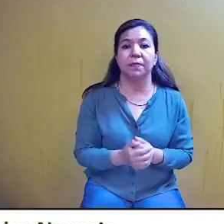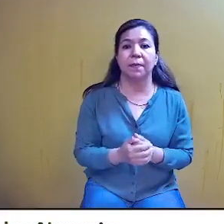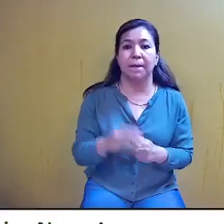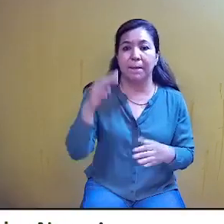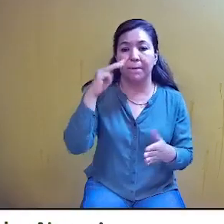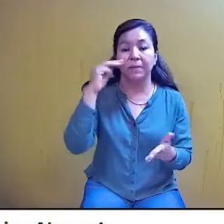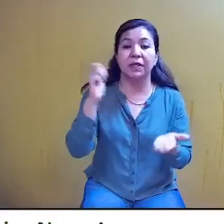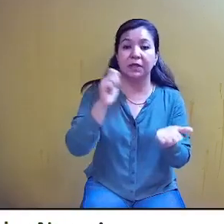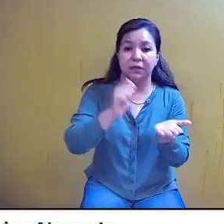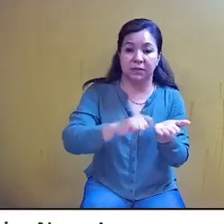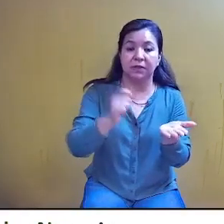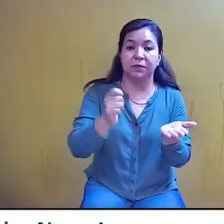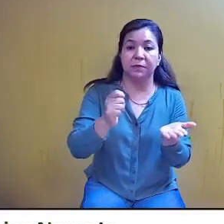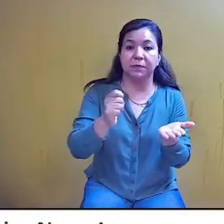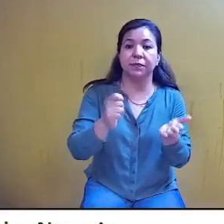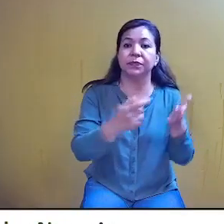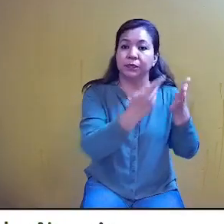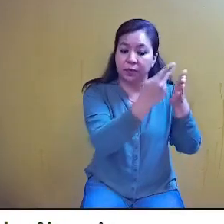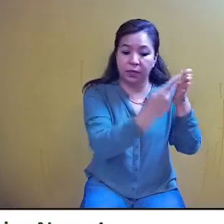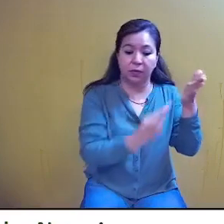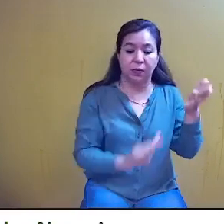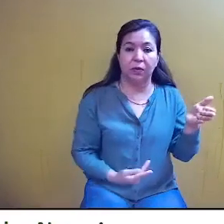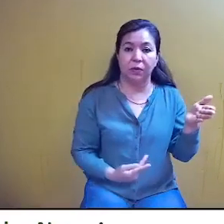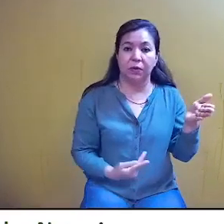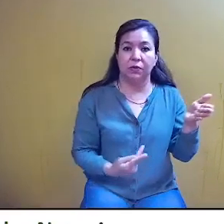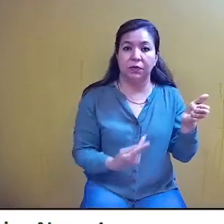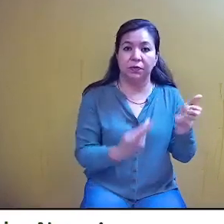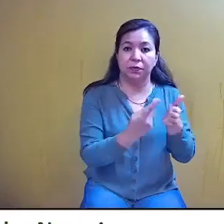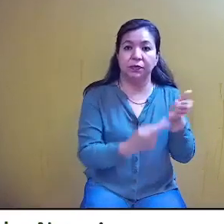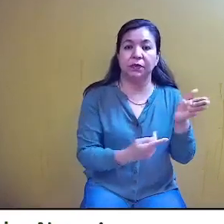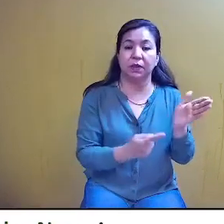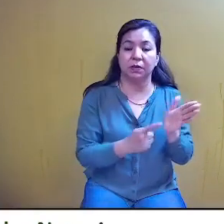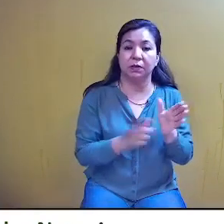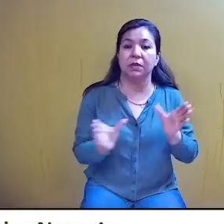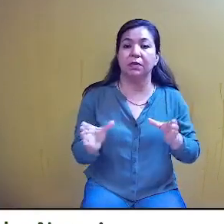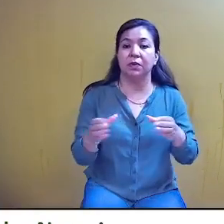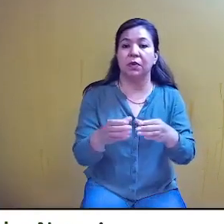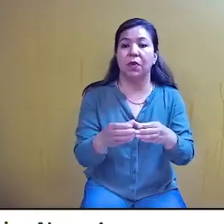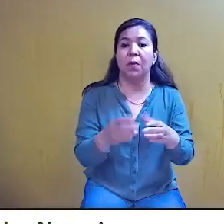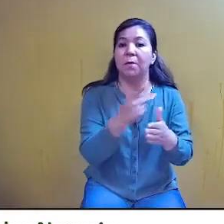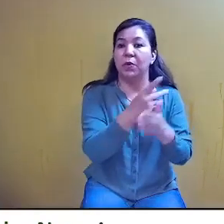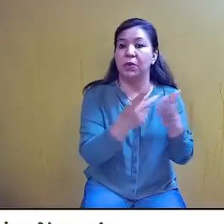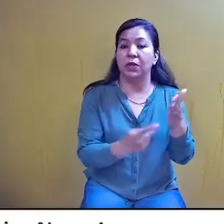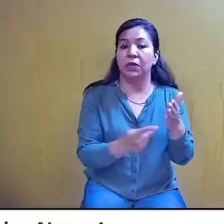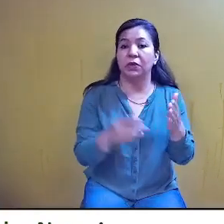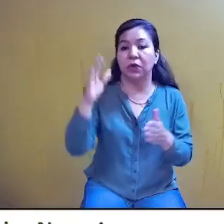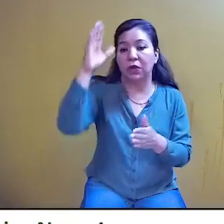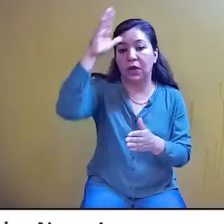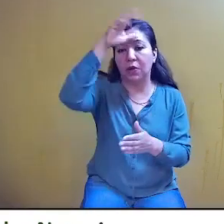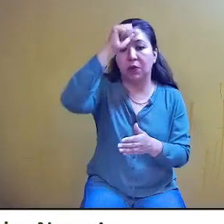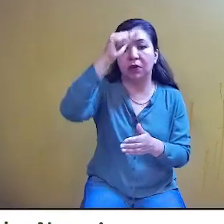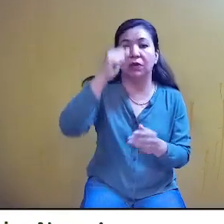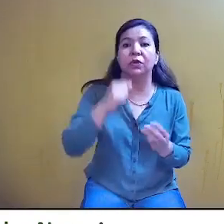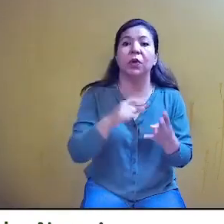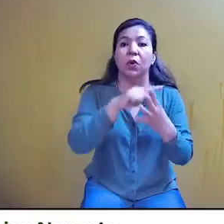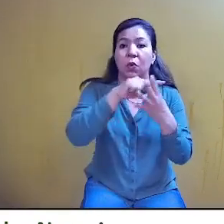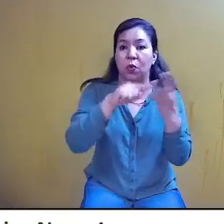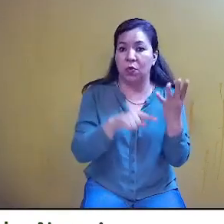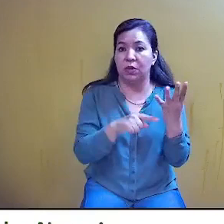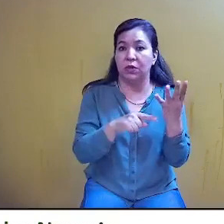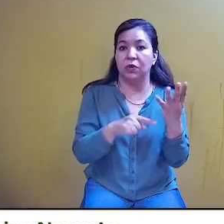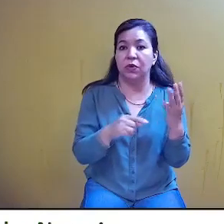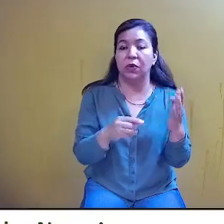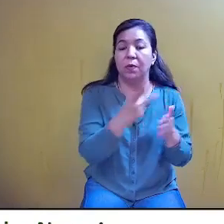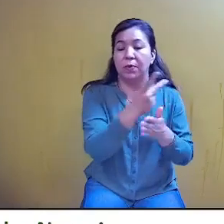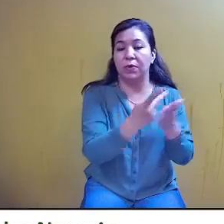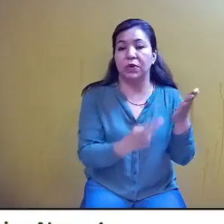magistrada, magistrado, los asuntos listados para analizar y resolver en la presente sesión corresponden a un proyecto de acuerdo plenario, 4 proyectos de resolución y un proyecto